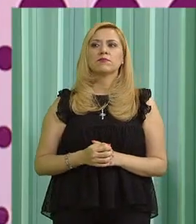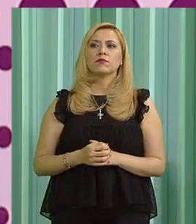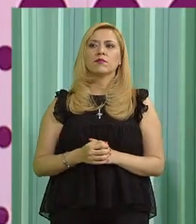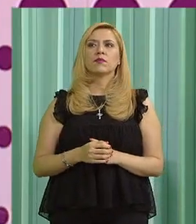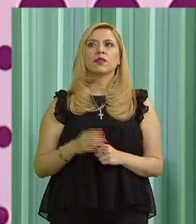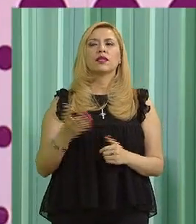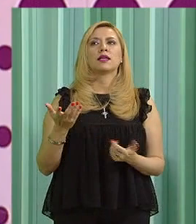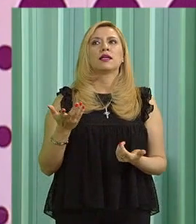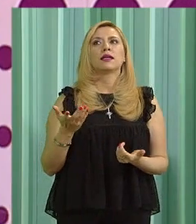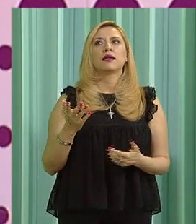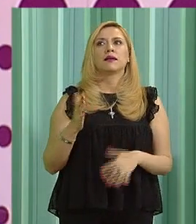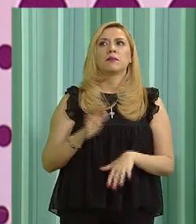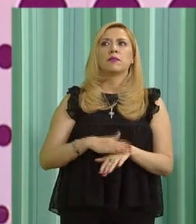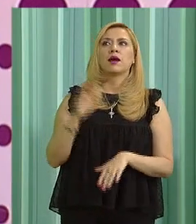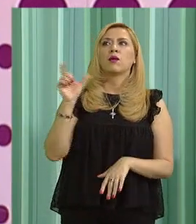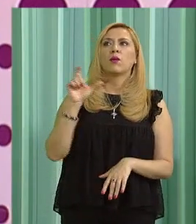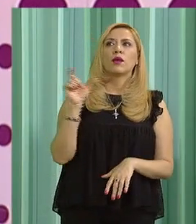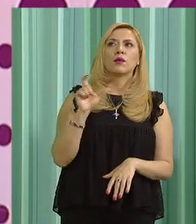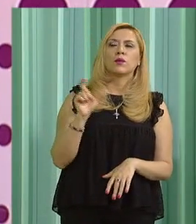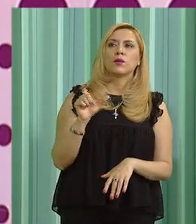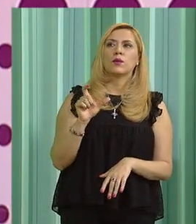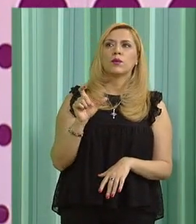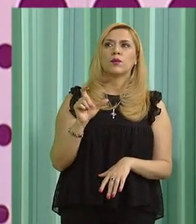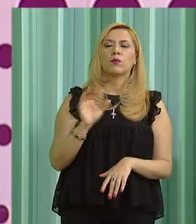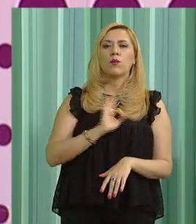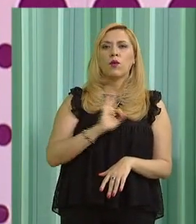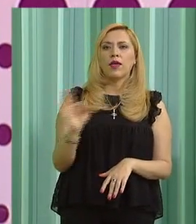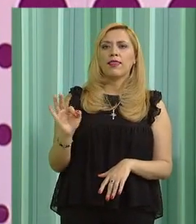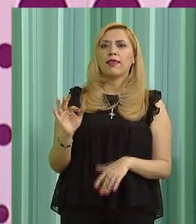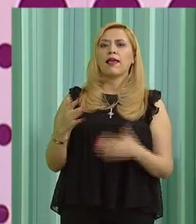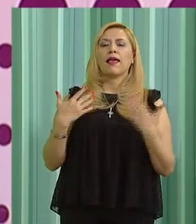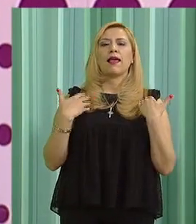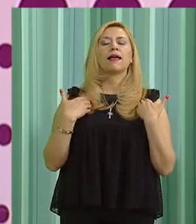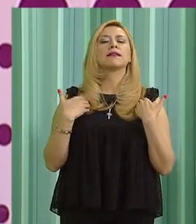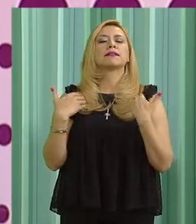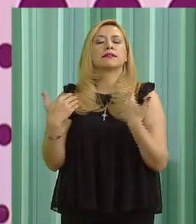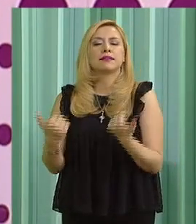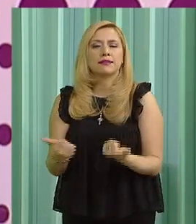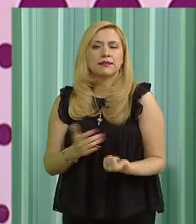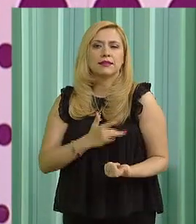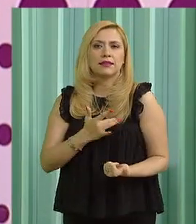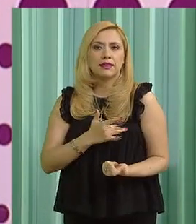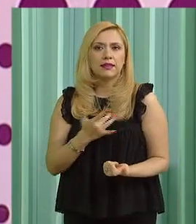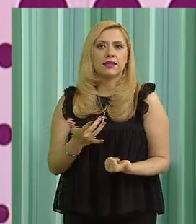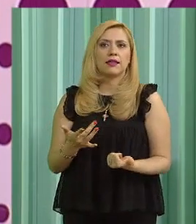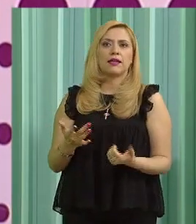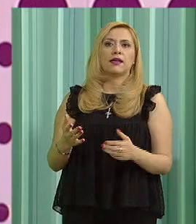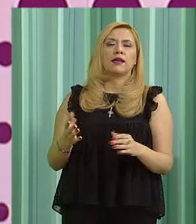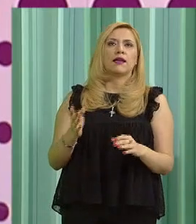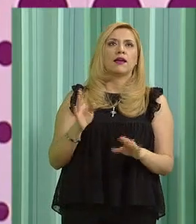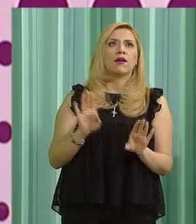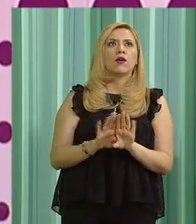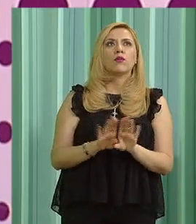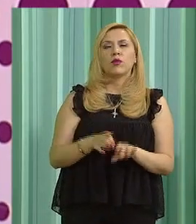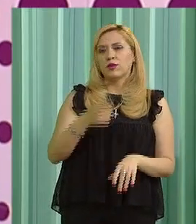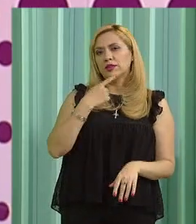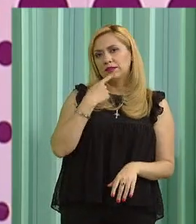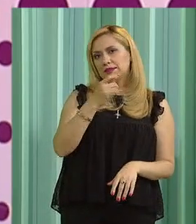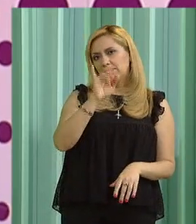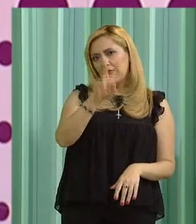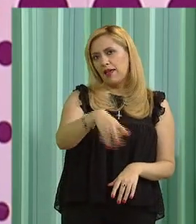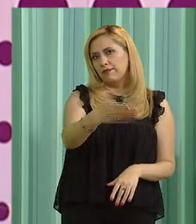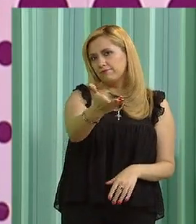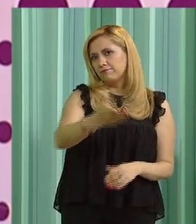Sobre todo, pues, a través de la empatía, del entendimiento y de informarnos, como bien mencionaba